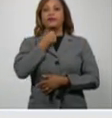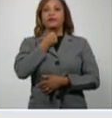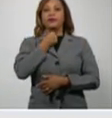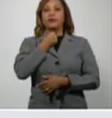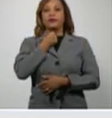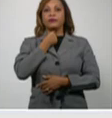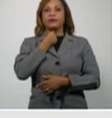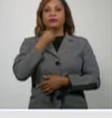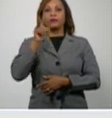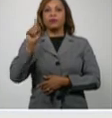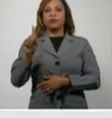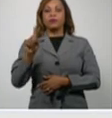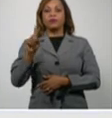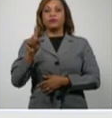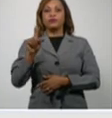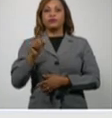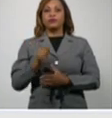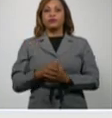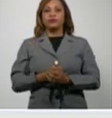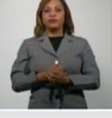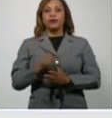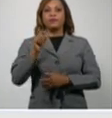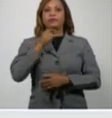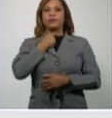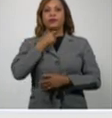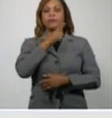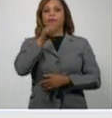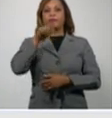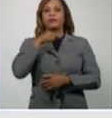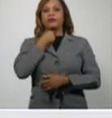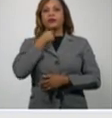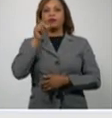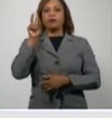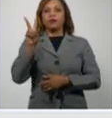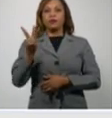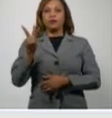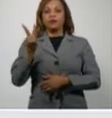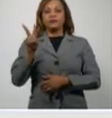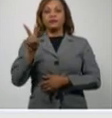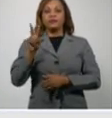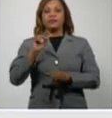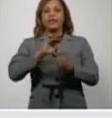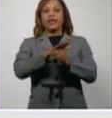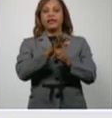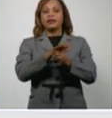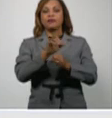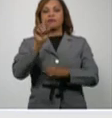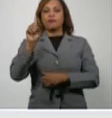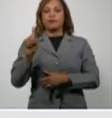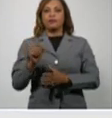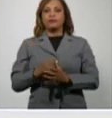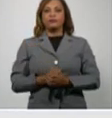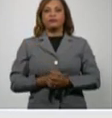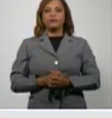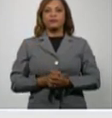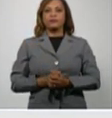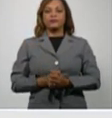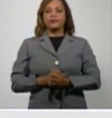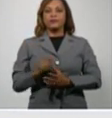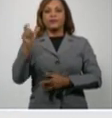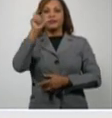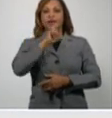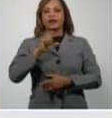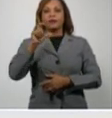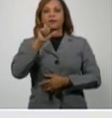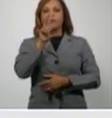importados. Venezuela, 1 de enero y Chamba con 1 cada uno. En Camagüey 22 casos